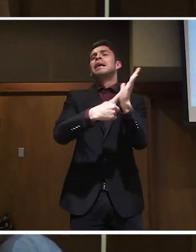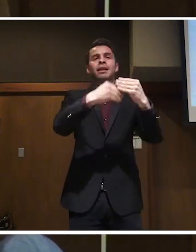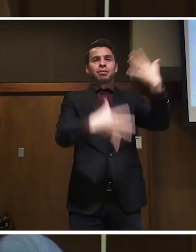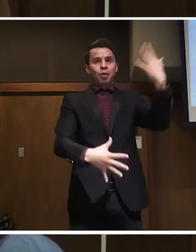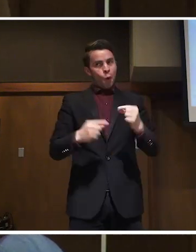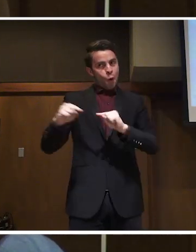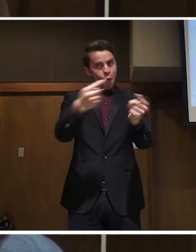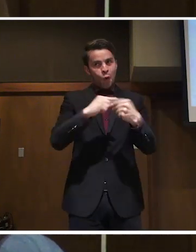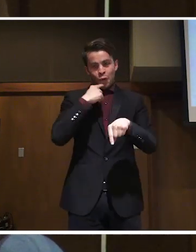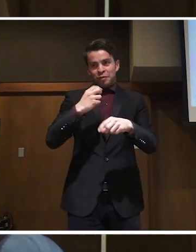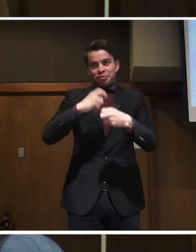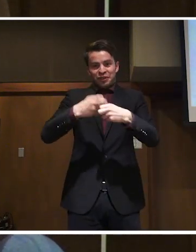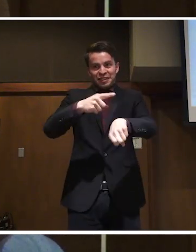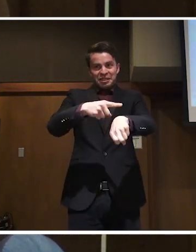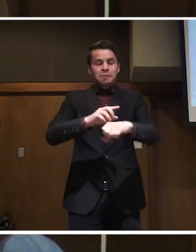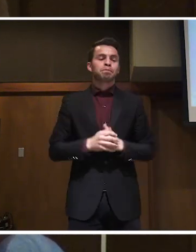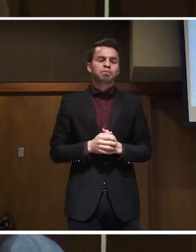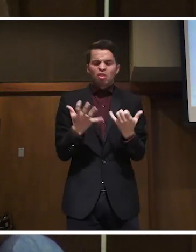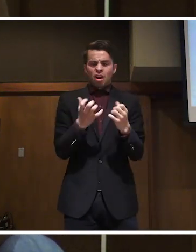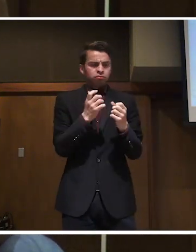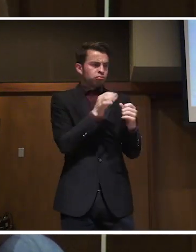o 3 cositas. Uno,